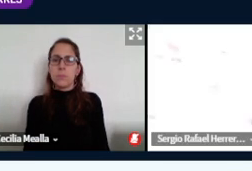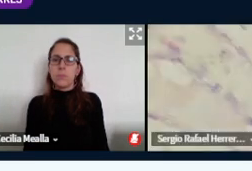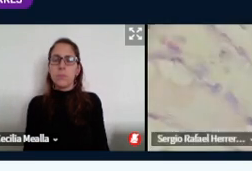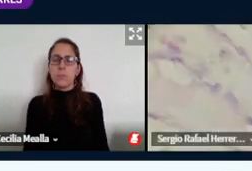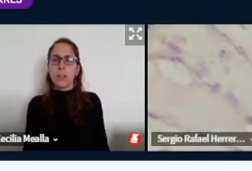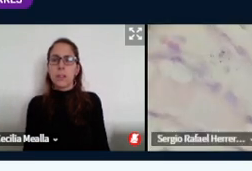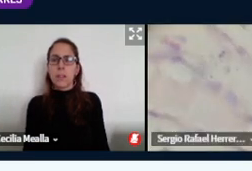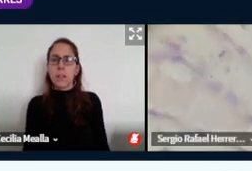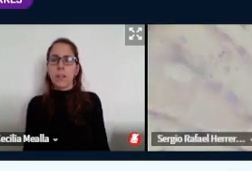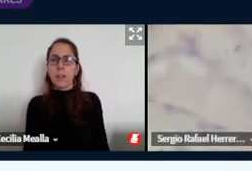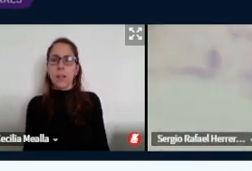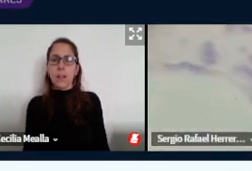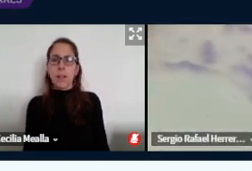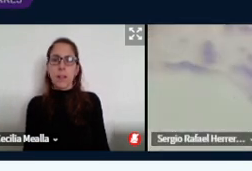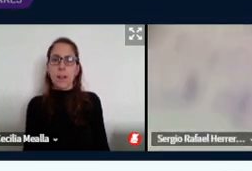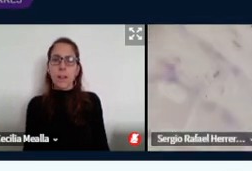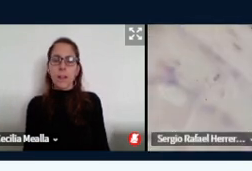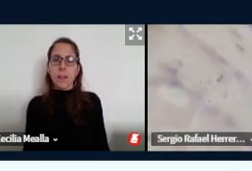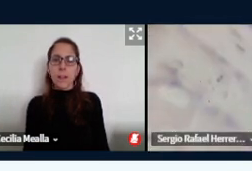Ahora sí, ahí va.